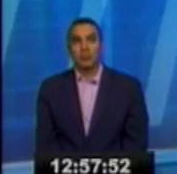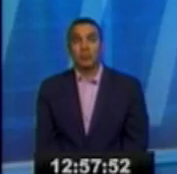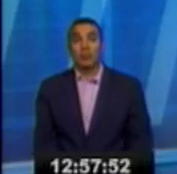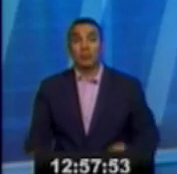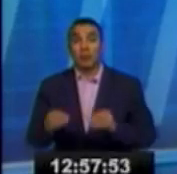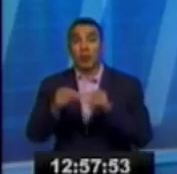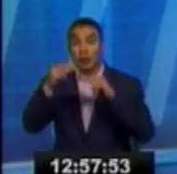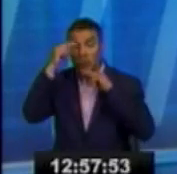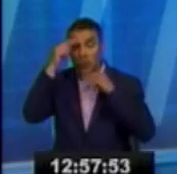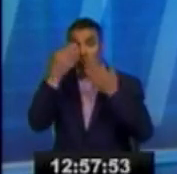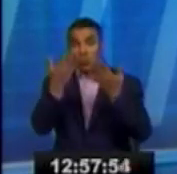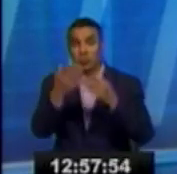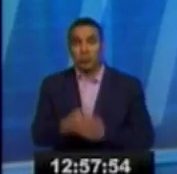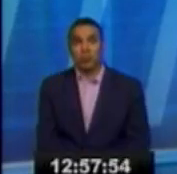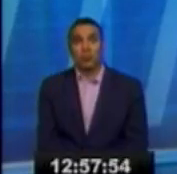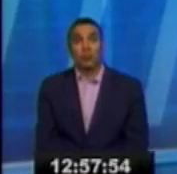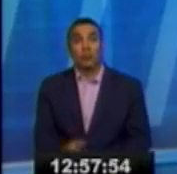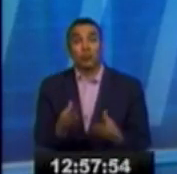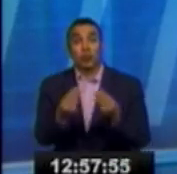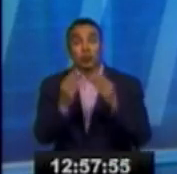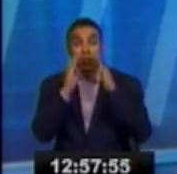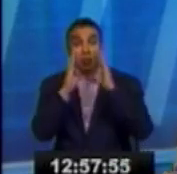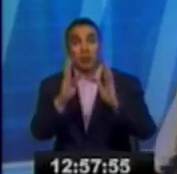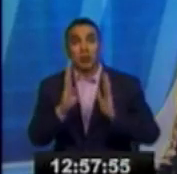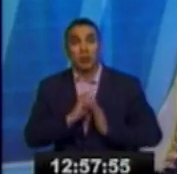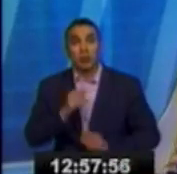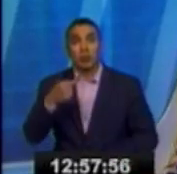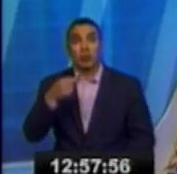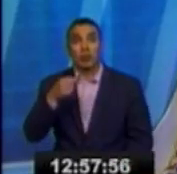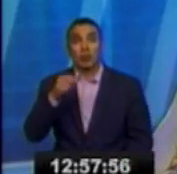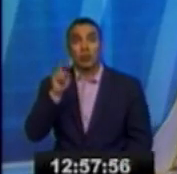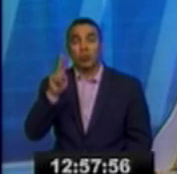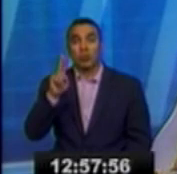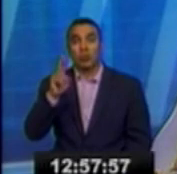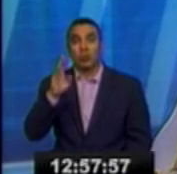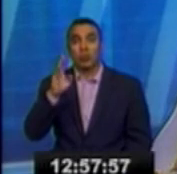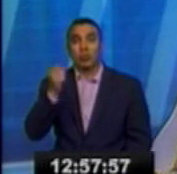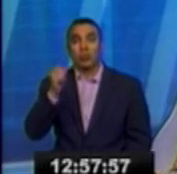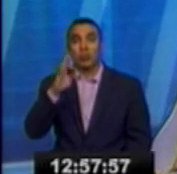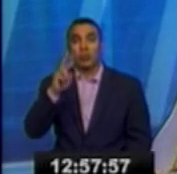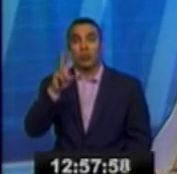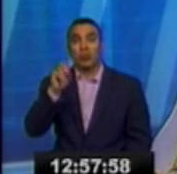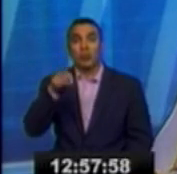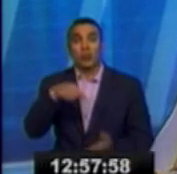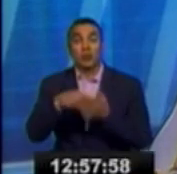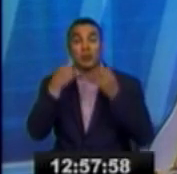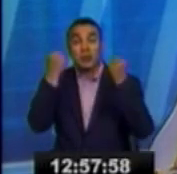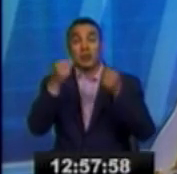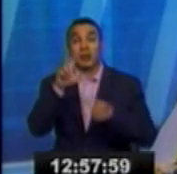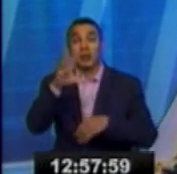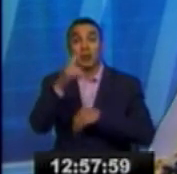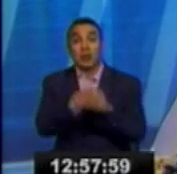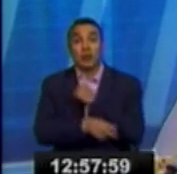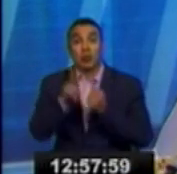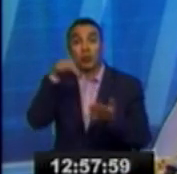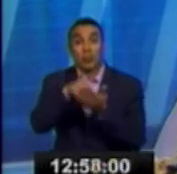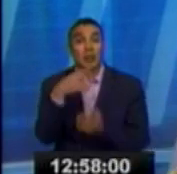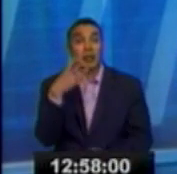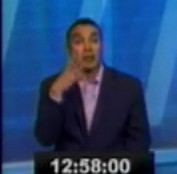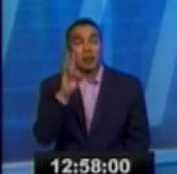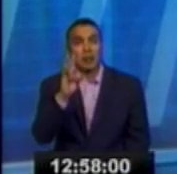Más noticias, amigos televidentes, y muchísima atención, porque Gustavo Baroja, miembro del Buró de Campaña de Alianza País en el año